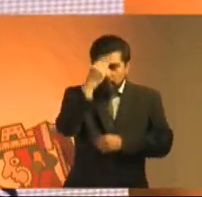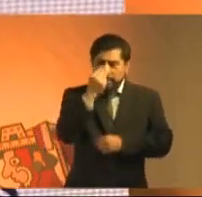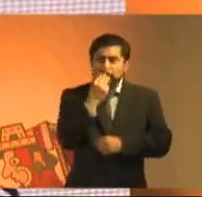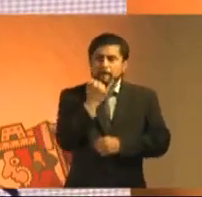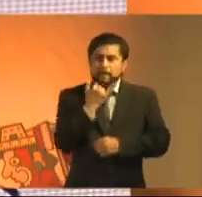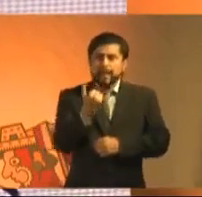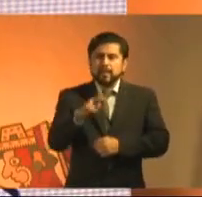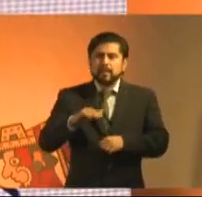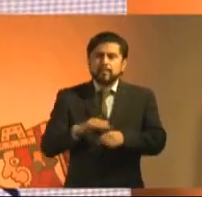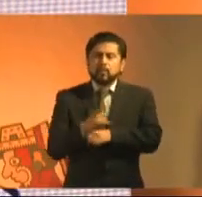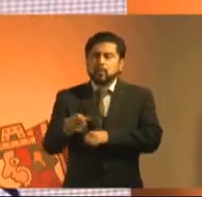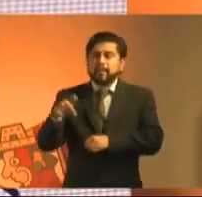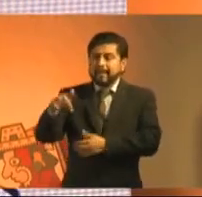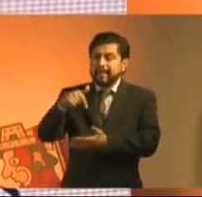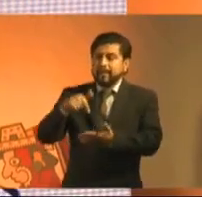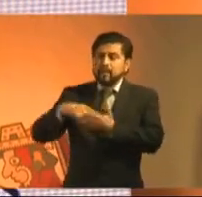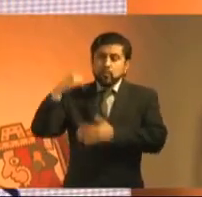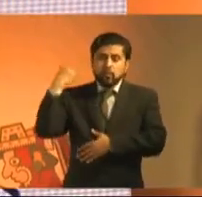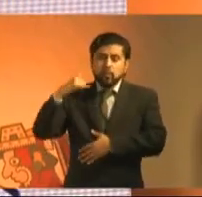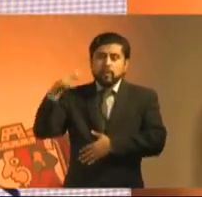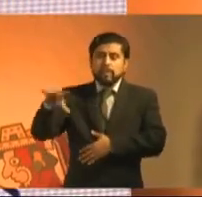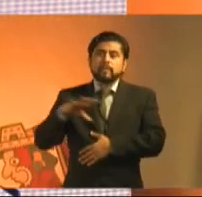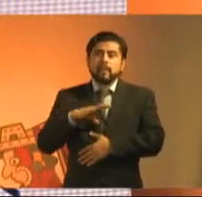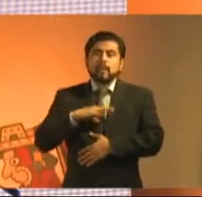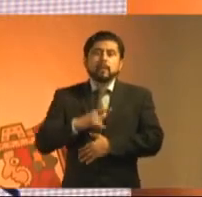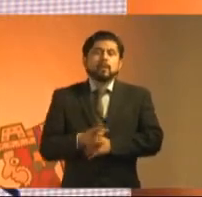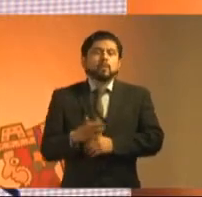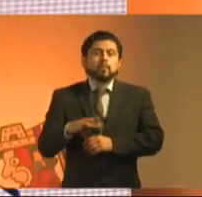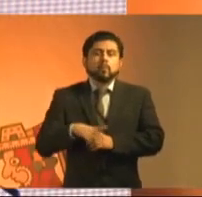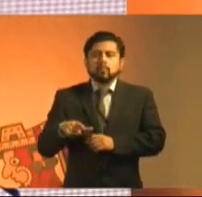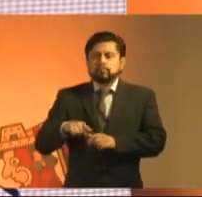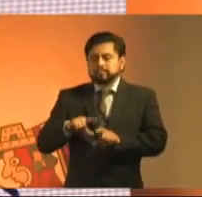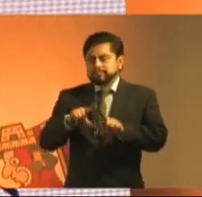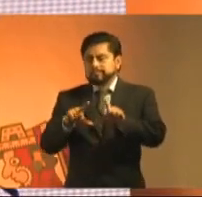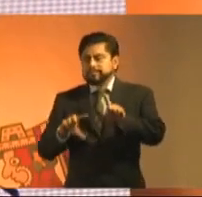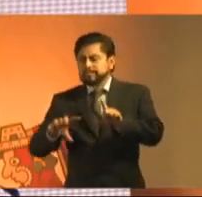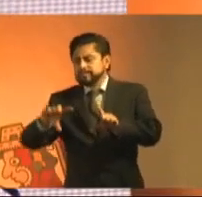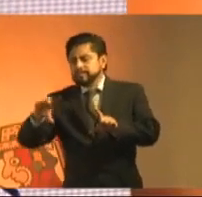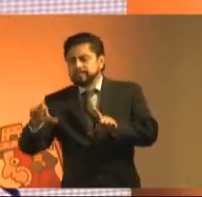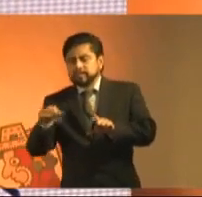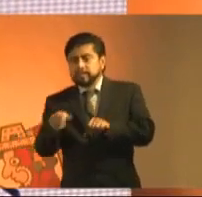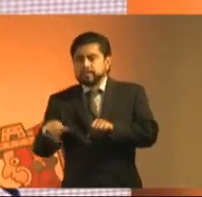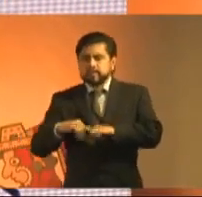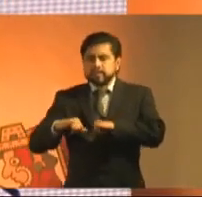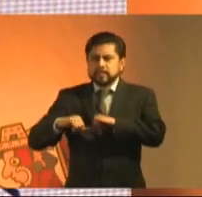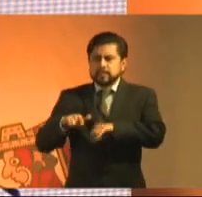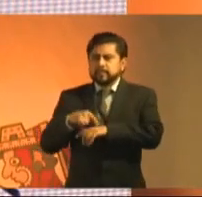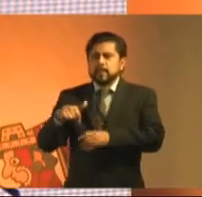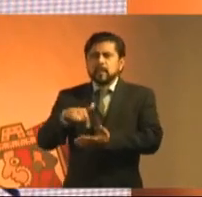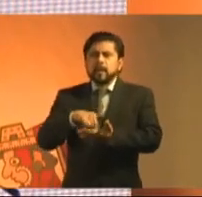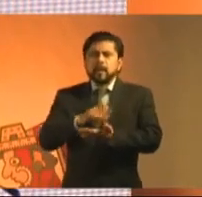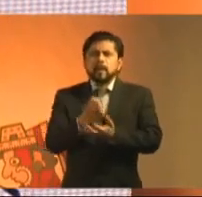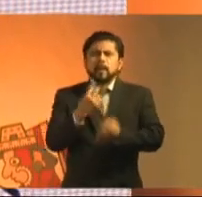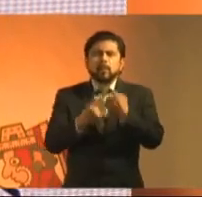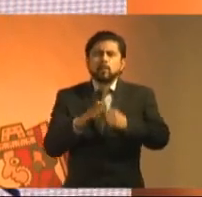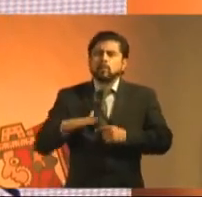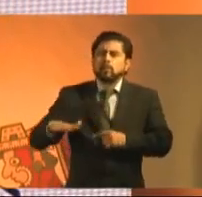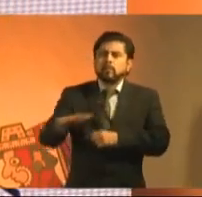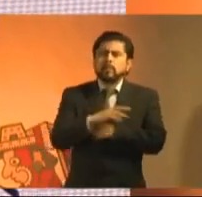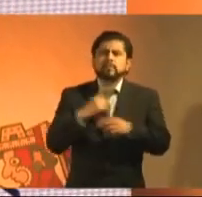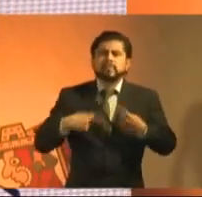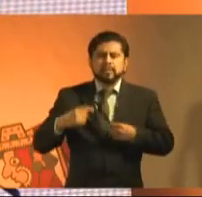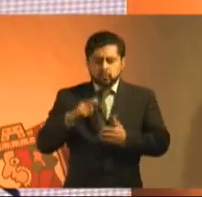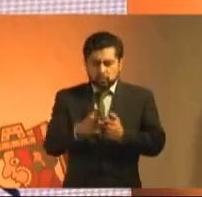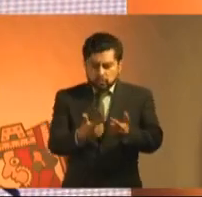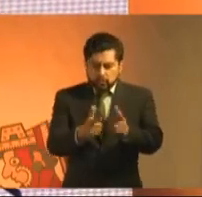yucatán sigue siendo sigue siendo una península yucatán quintana roo campeche con predominancia de población de origen maya